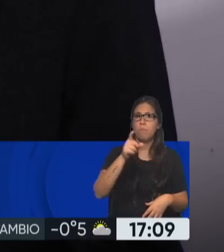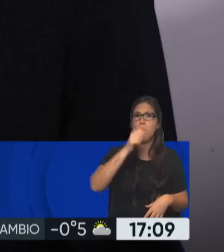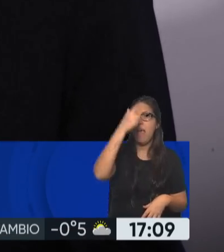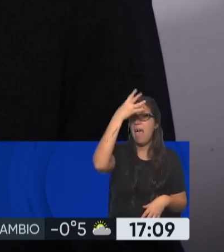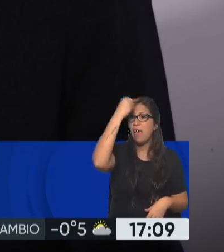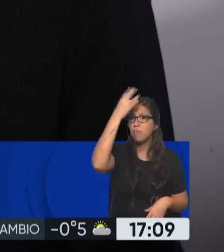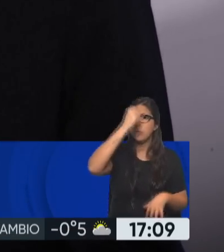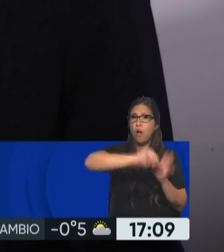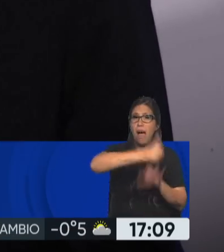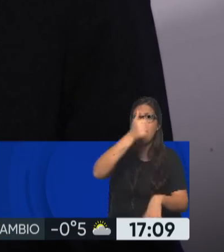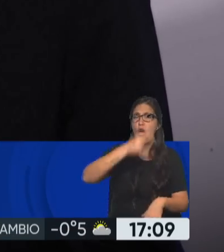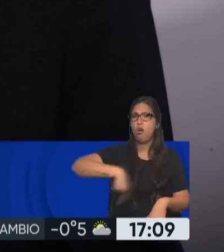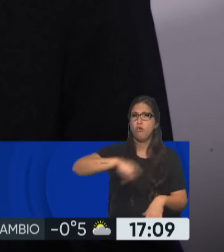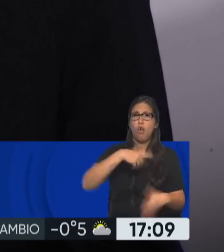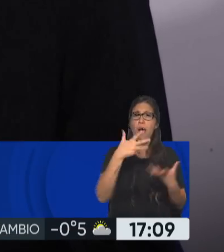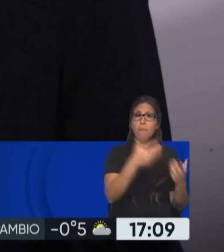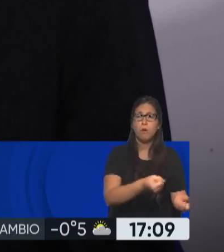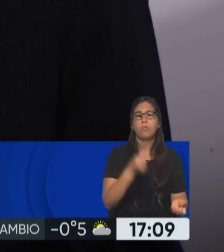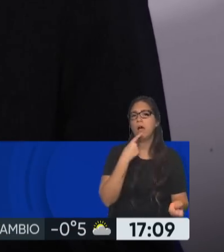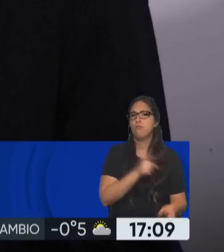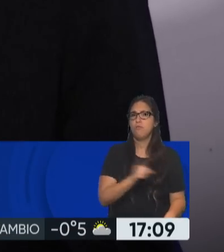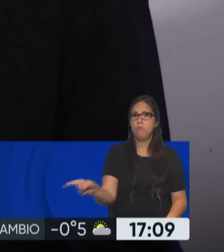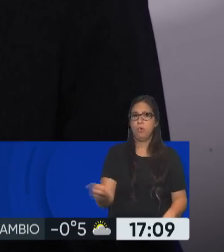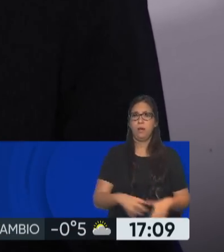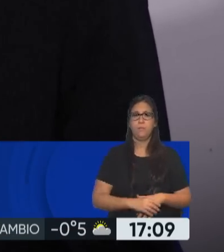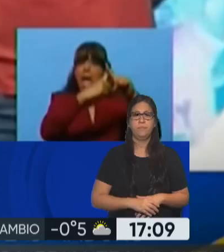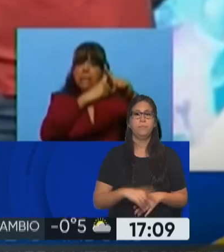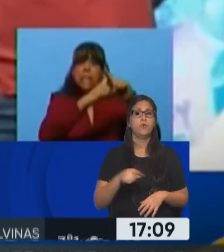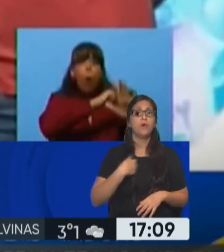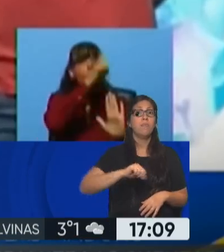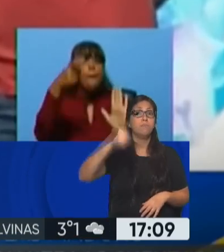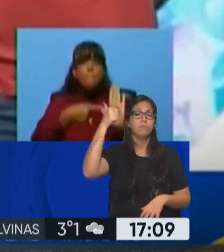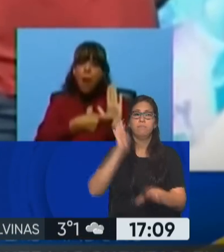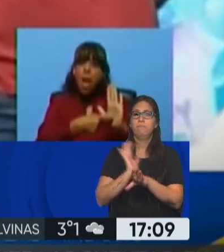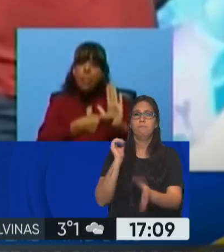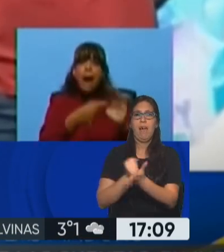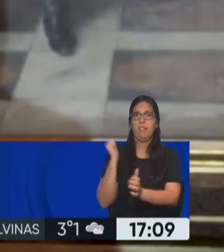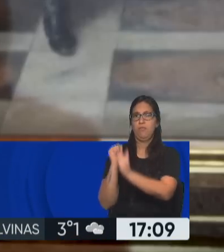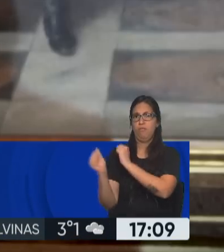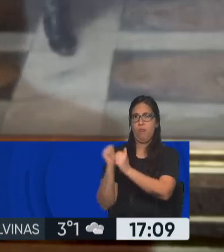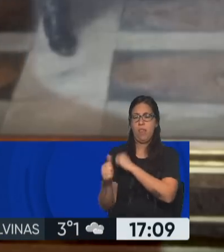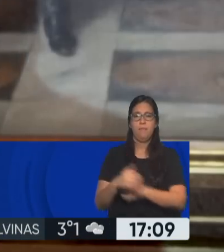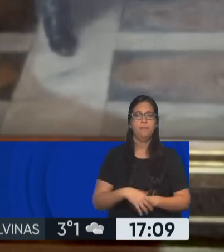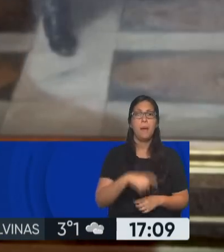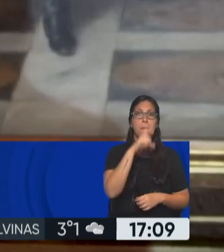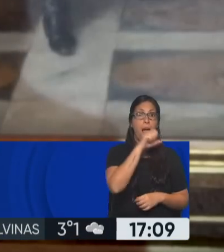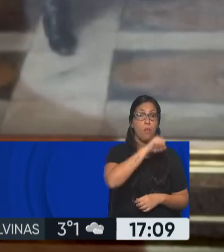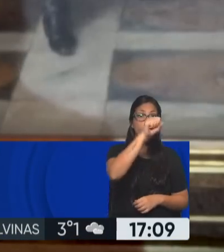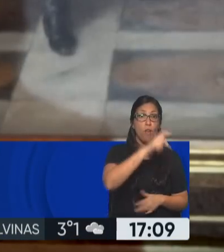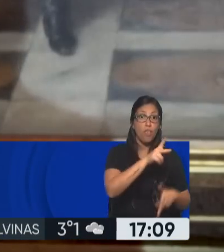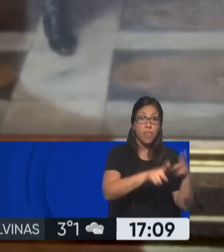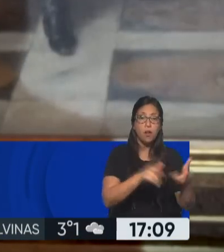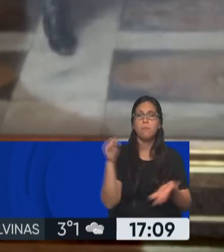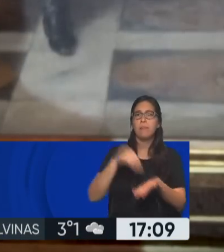del 28 de julio. Nuestro triunfo es histórico. A estas definiciones del presidente Maduro se sumó un comunicado del